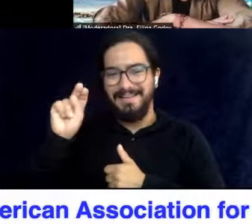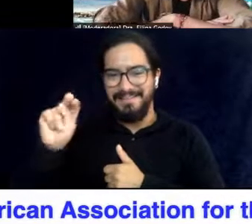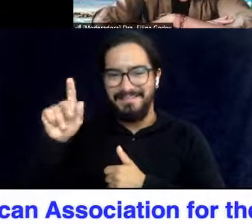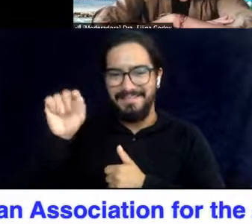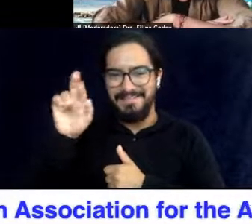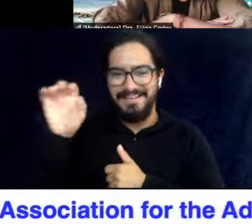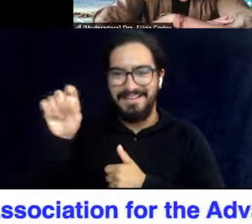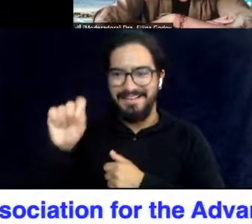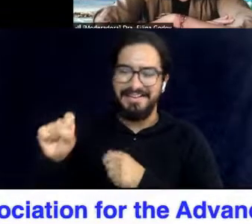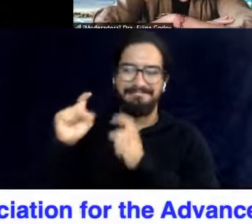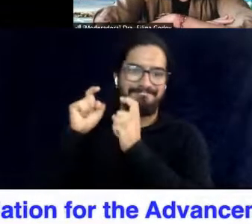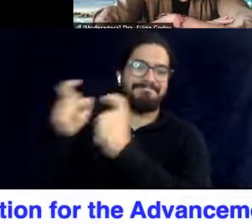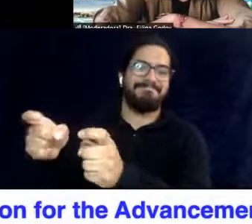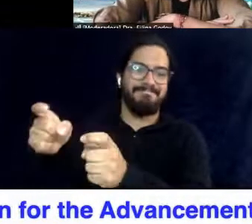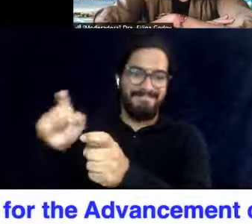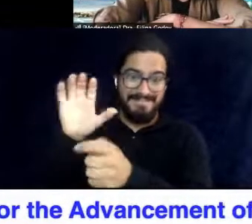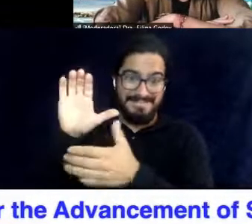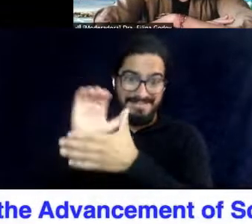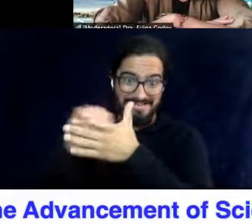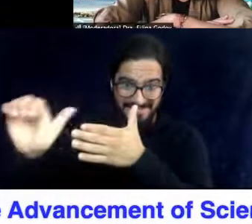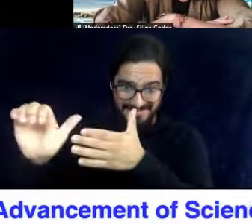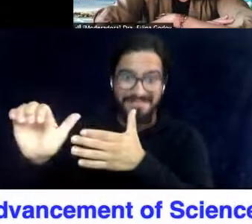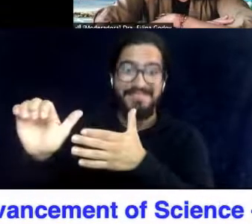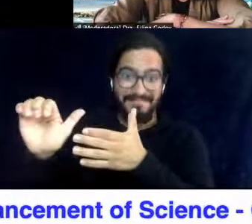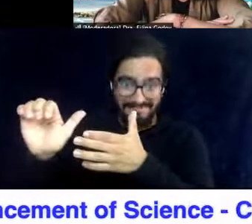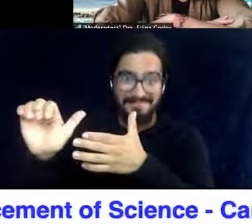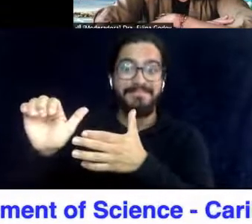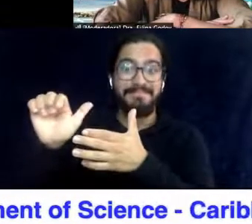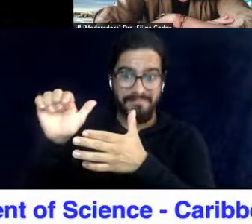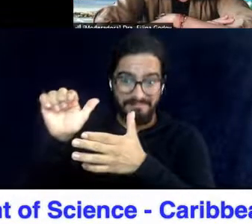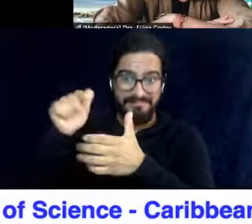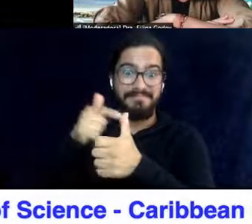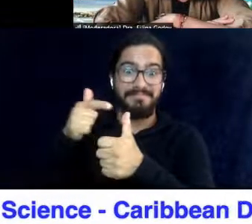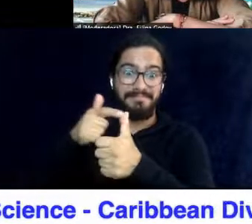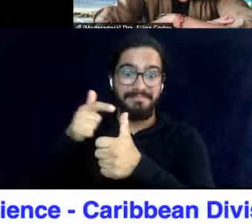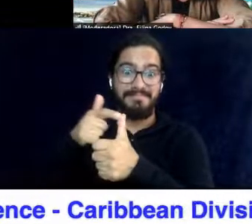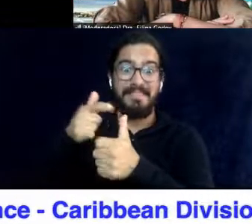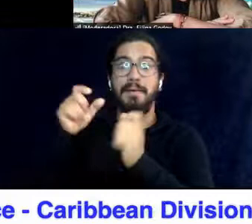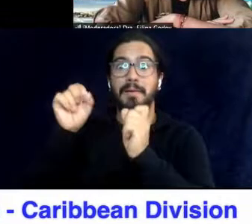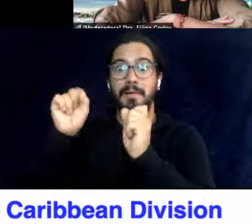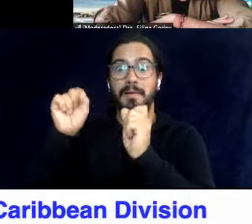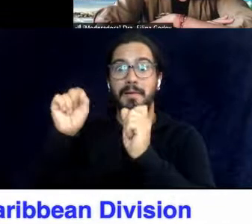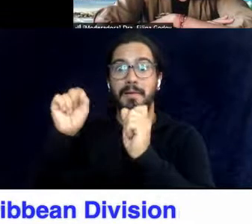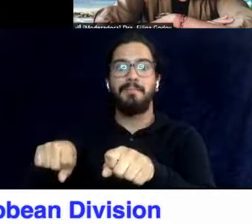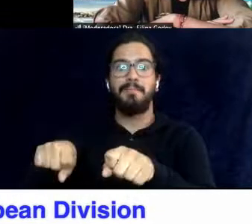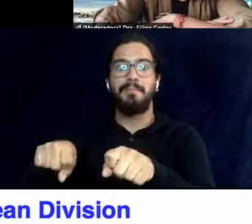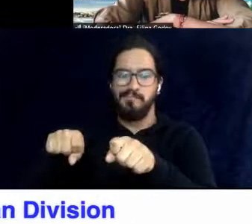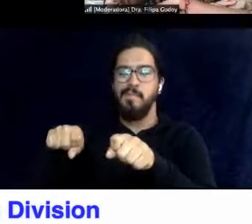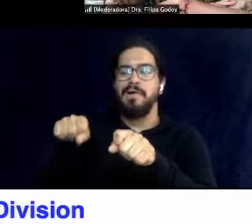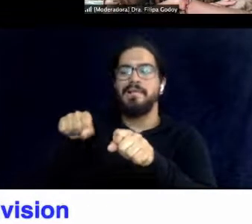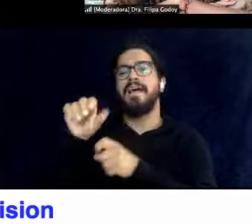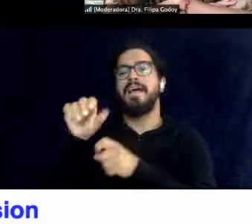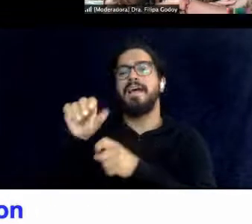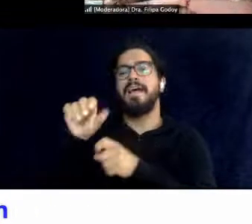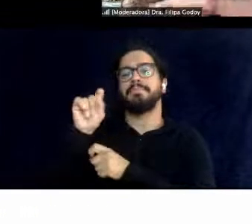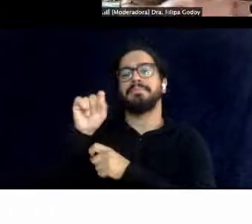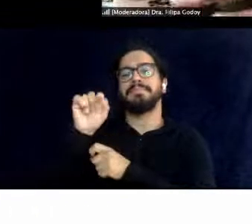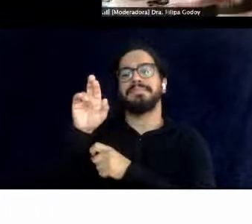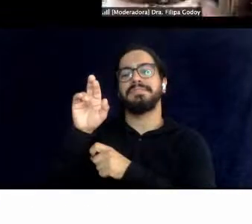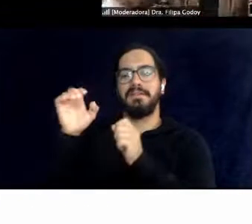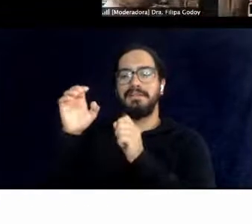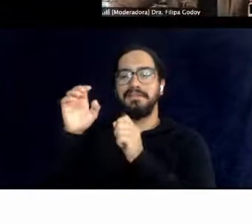$500 y tiene la posibilidad de mandar su abstract al meeting anual de AAAS